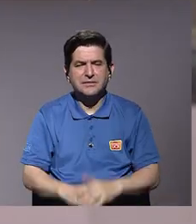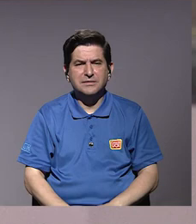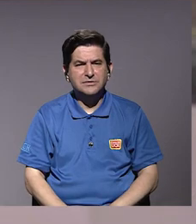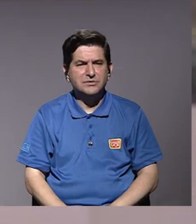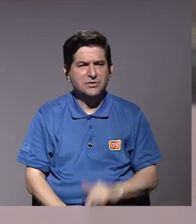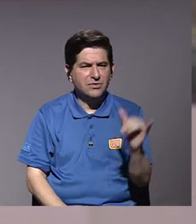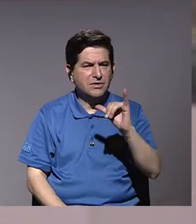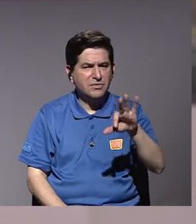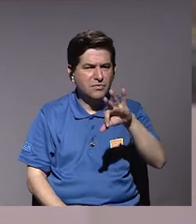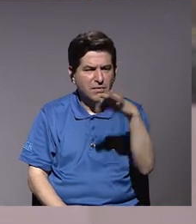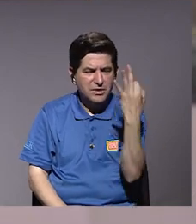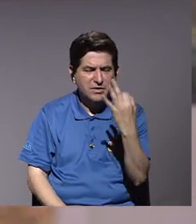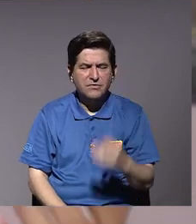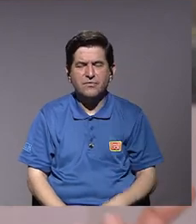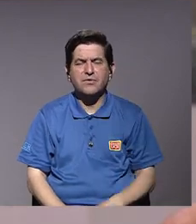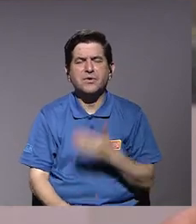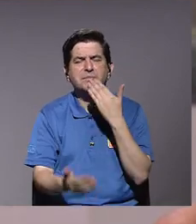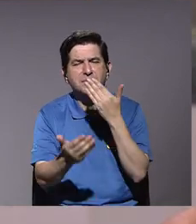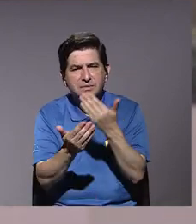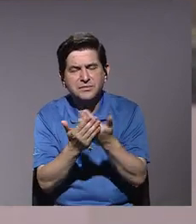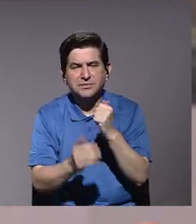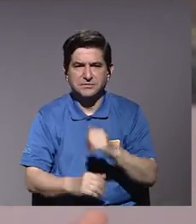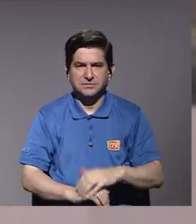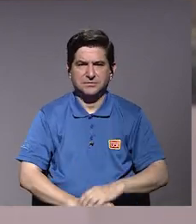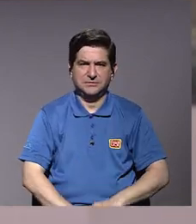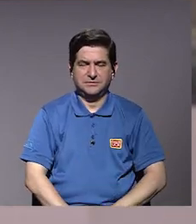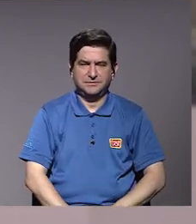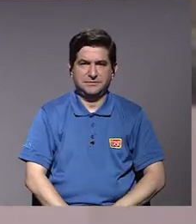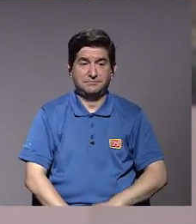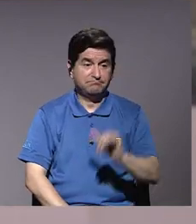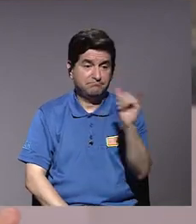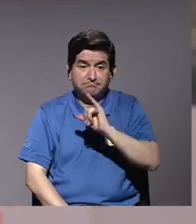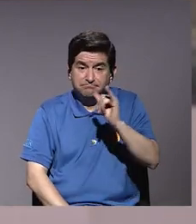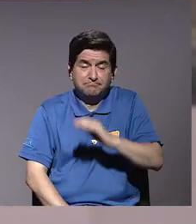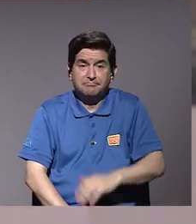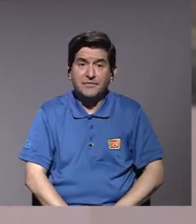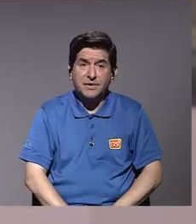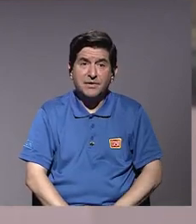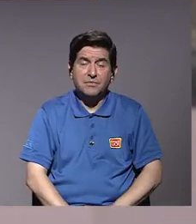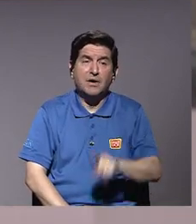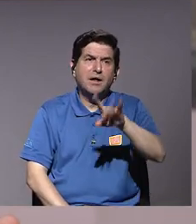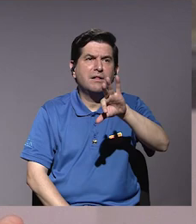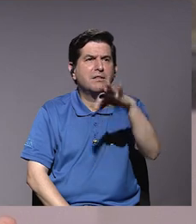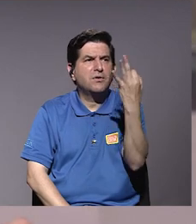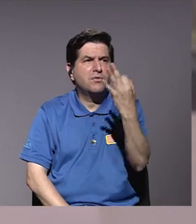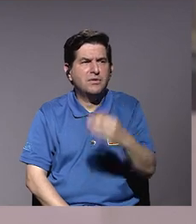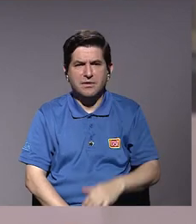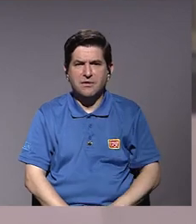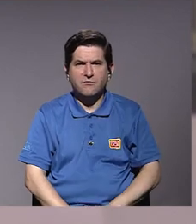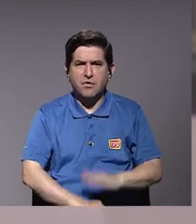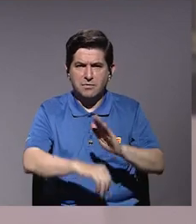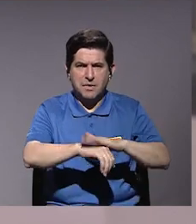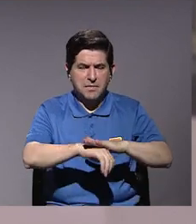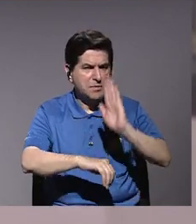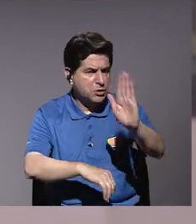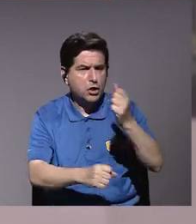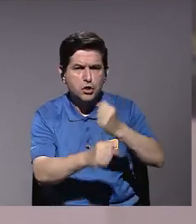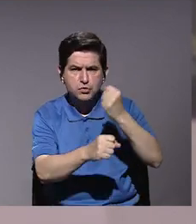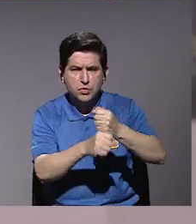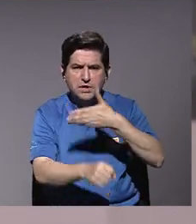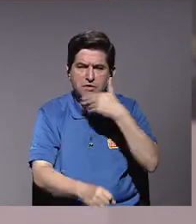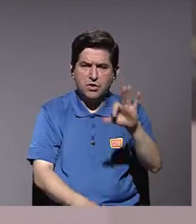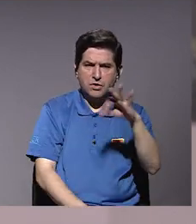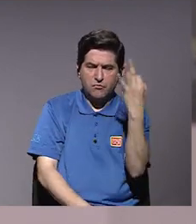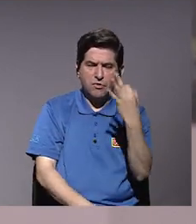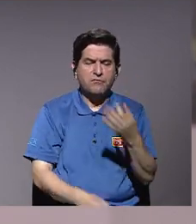de ser tratados de forma cordial, de ser tratados de forma amable y también de alguna manera de dejarlos